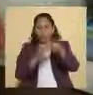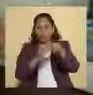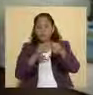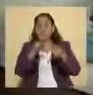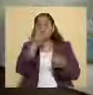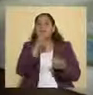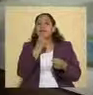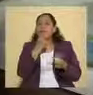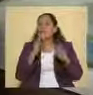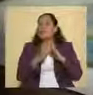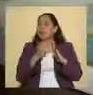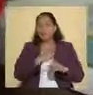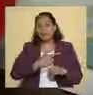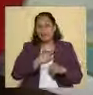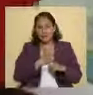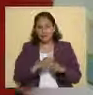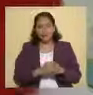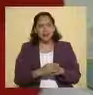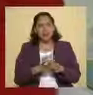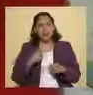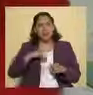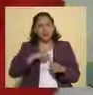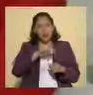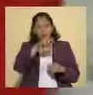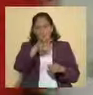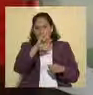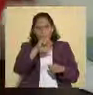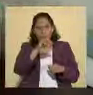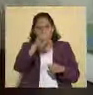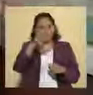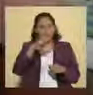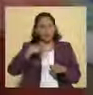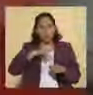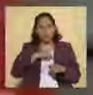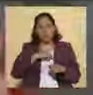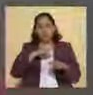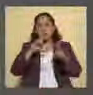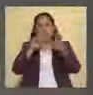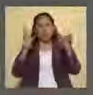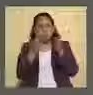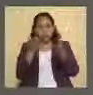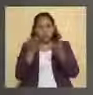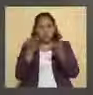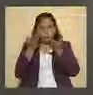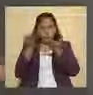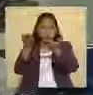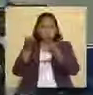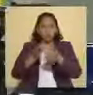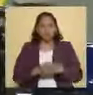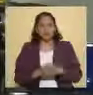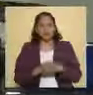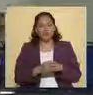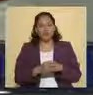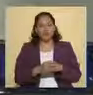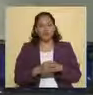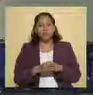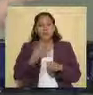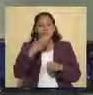de casa los vamos a tener así y los vamos a poner en el congelador perfecto Miguel